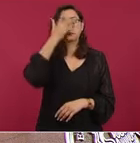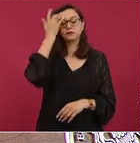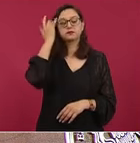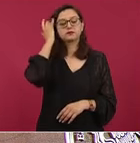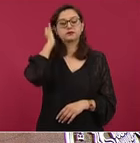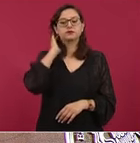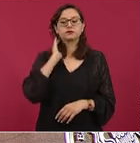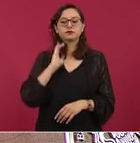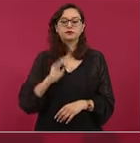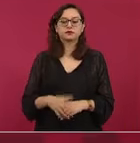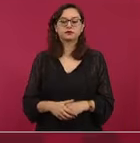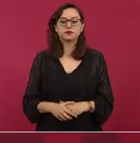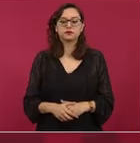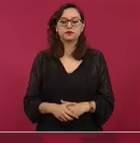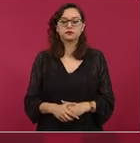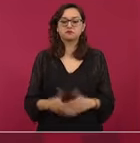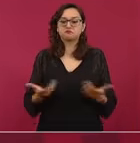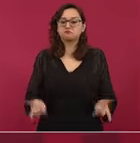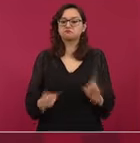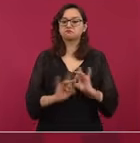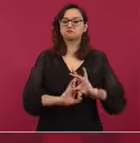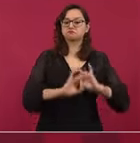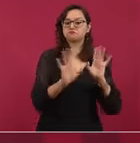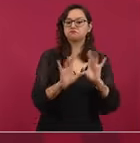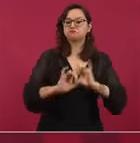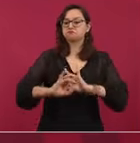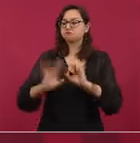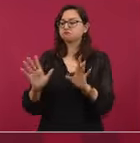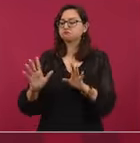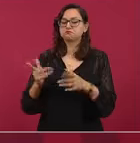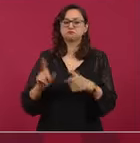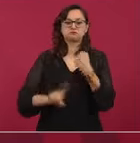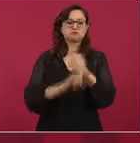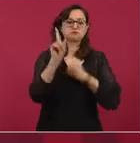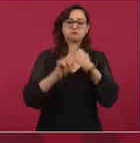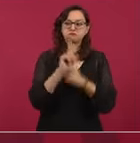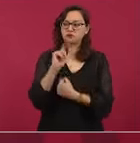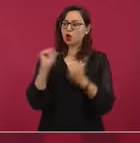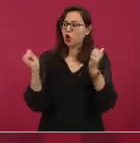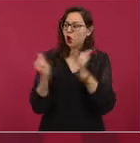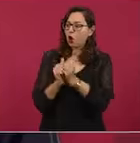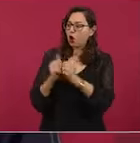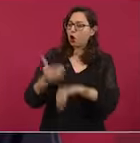resuelven todos estos casos por la vía legal